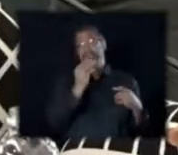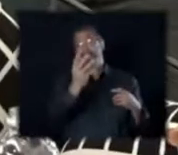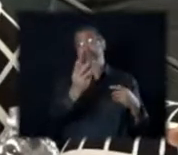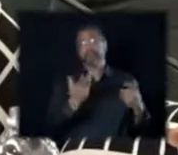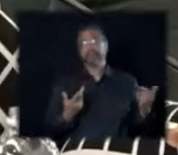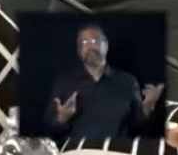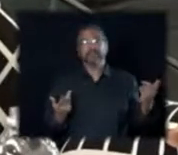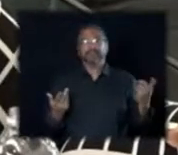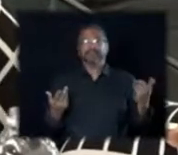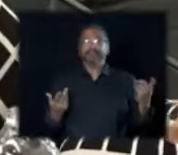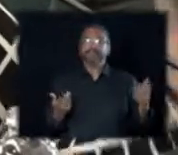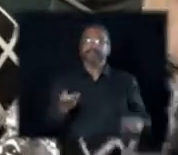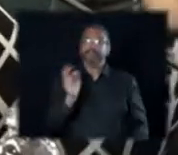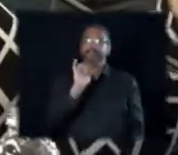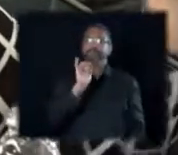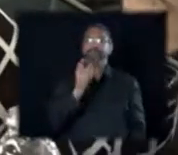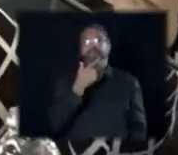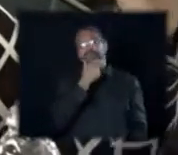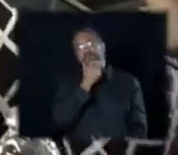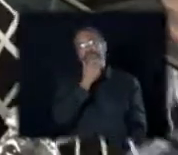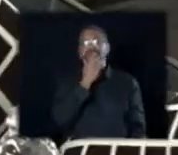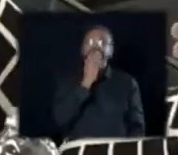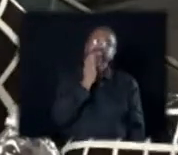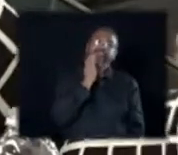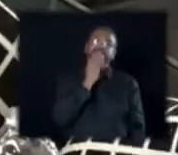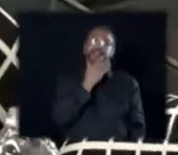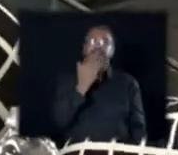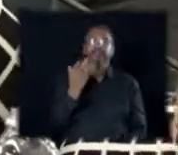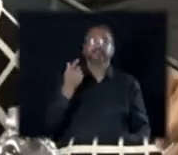expresión. Me gustaría mencionar algo.